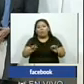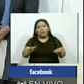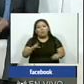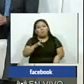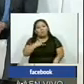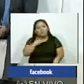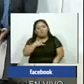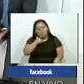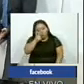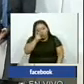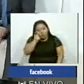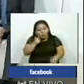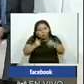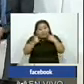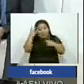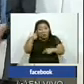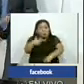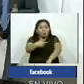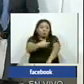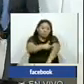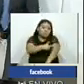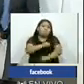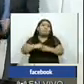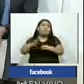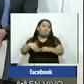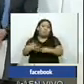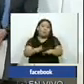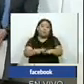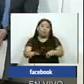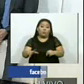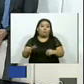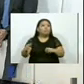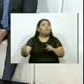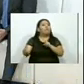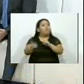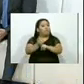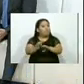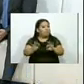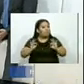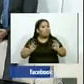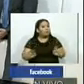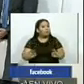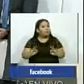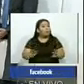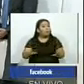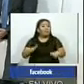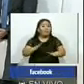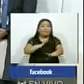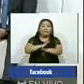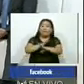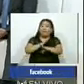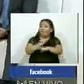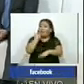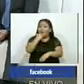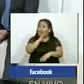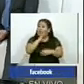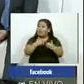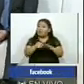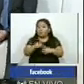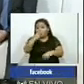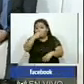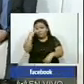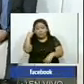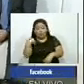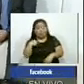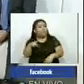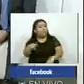poquito irritados el día de la vacunación, esto va a pasar y la ganancia, como decíamos, va a ser mucho mayor porque se previenen muchas enfermedades. Claro, es